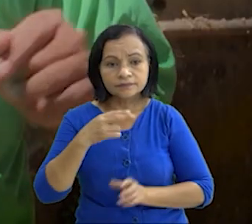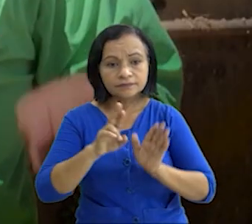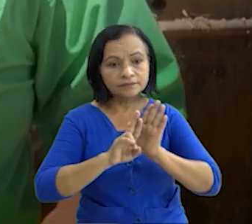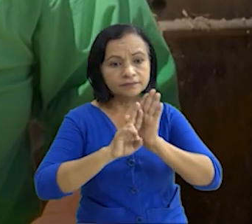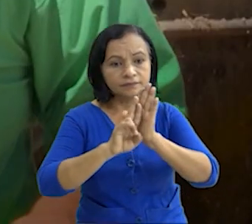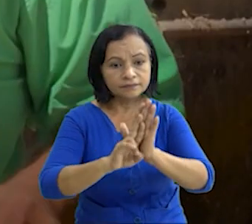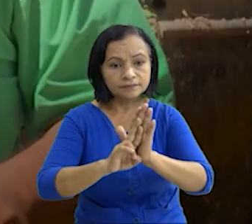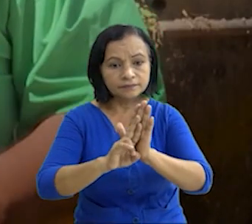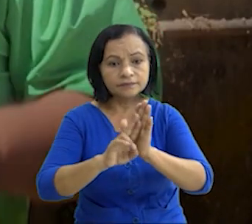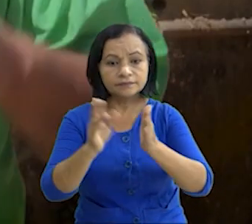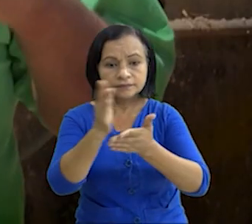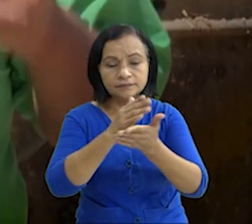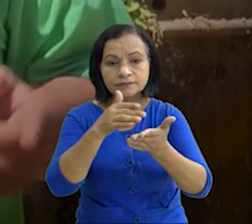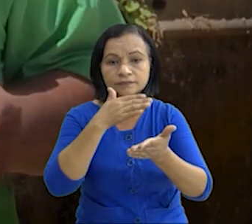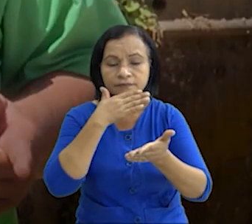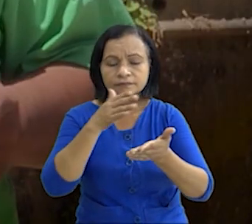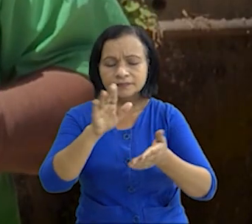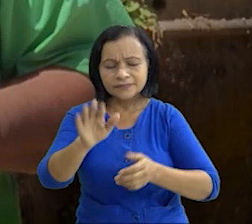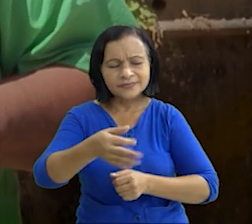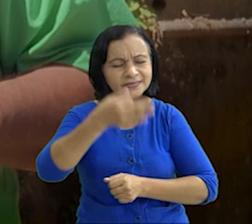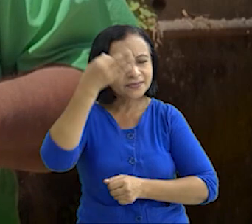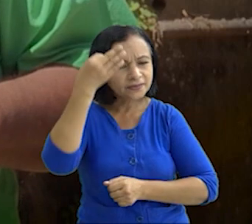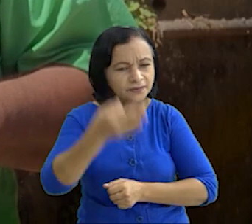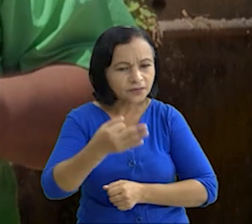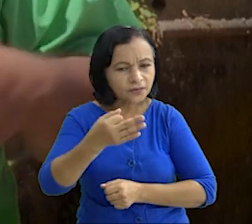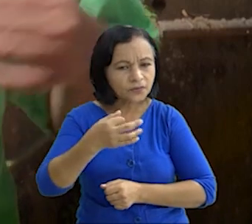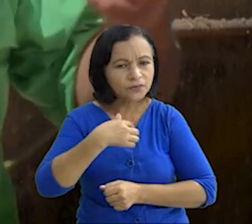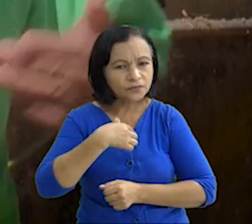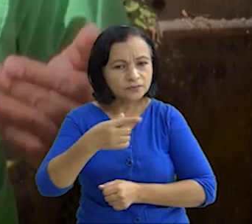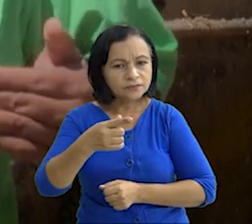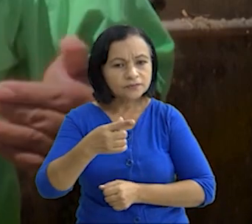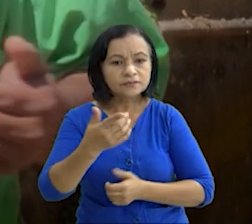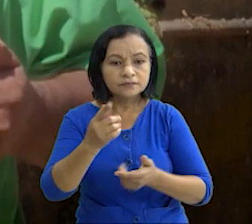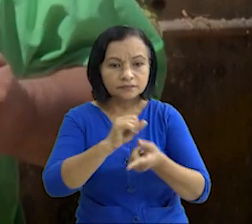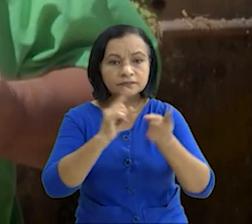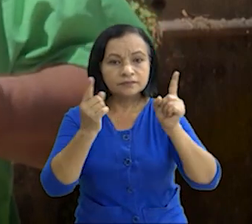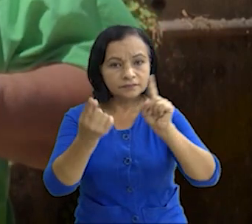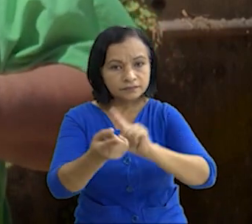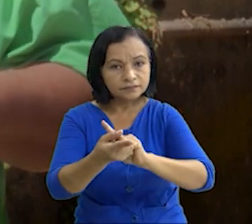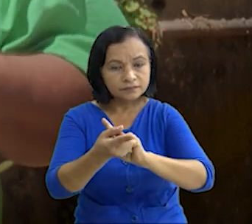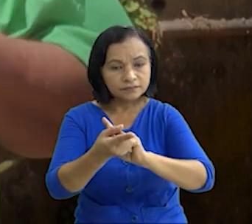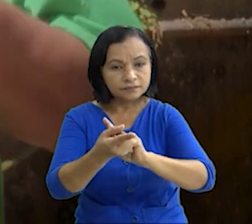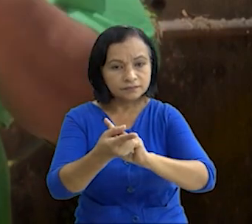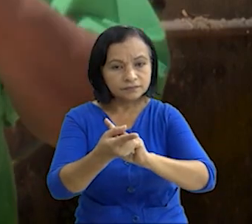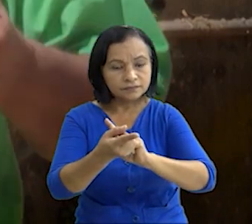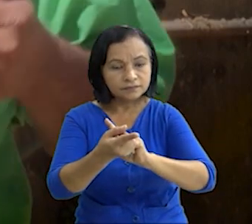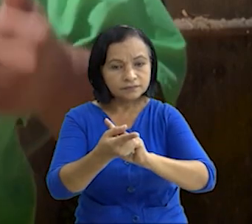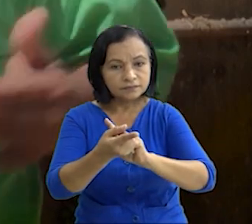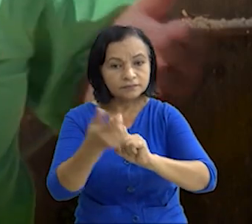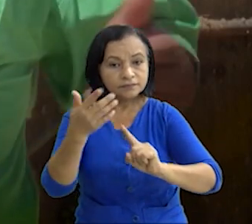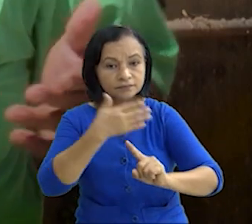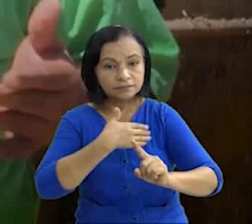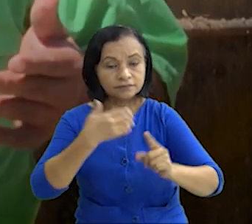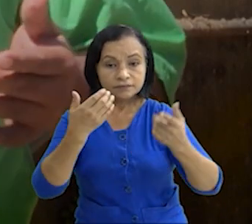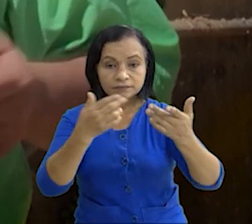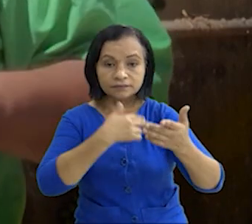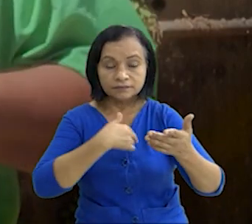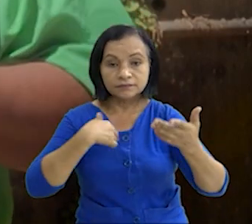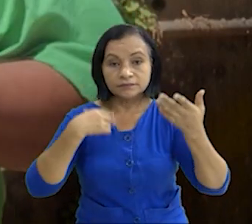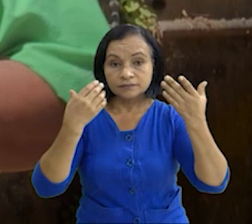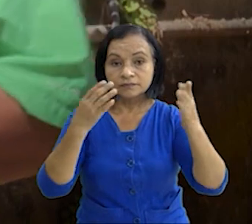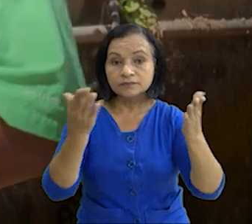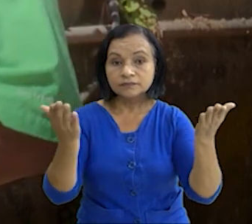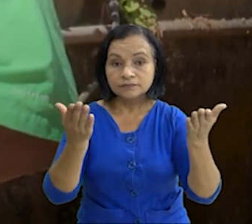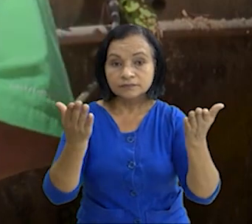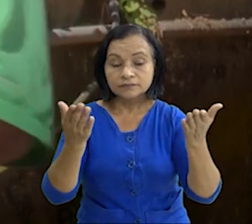respuesta para este tipo de situaciones. Yo estoy segurísimo que nosotros sí cambiamos, nosotros comenzamos a hacer cosas